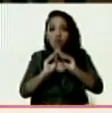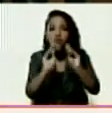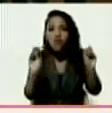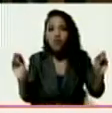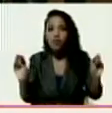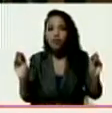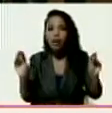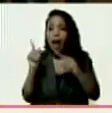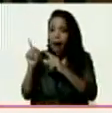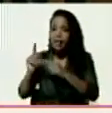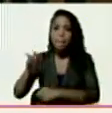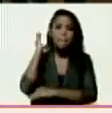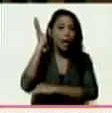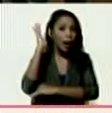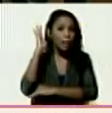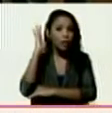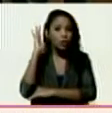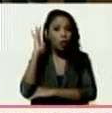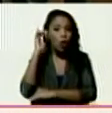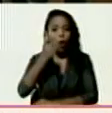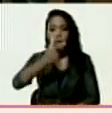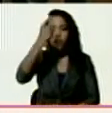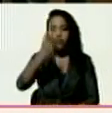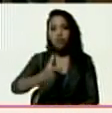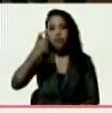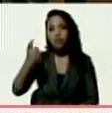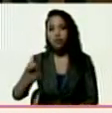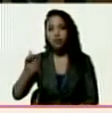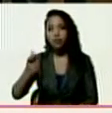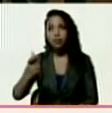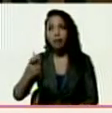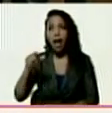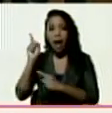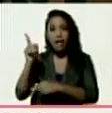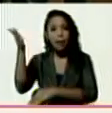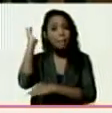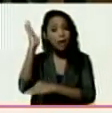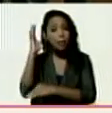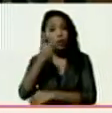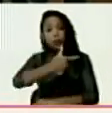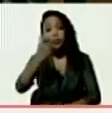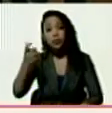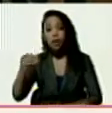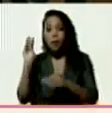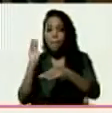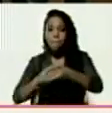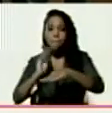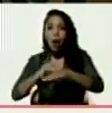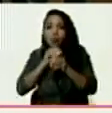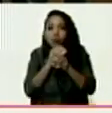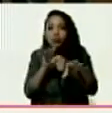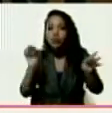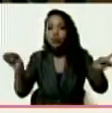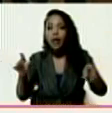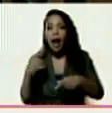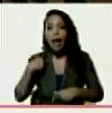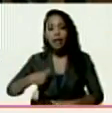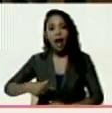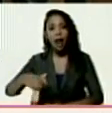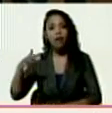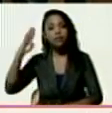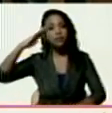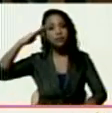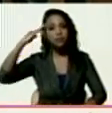este Parlamento es un Parlamento civil. Este Parlamento civil le hace un llamado a las Fuerzas Armadas,